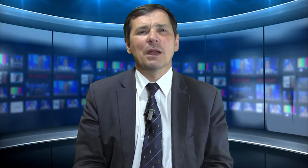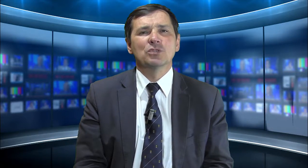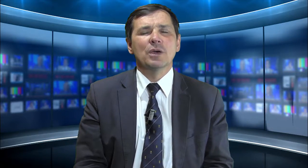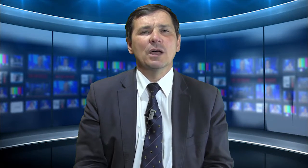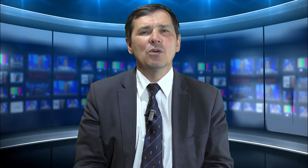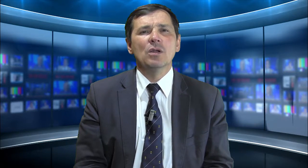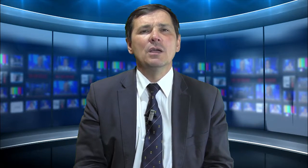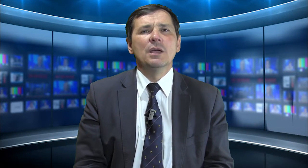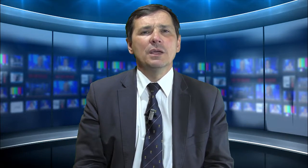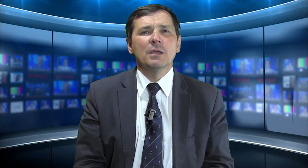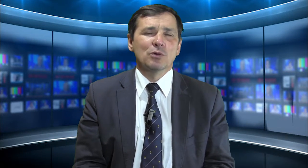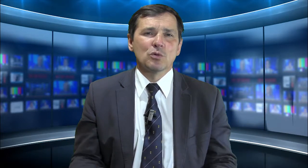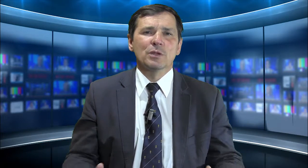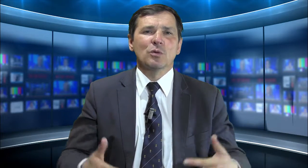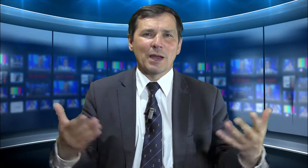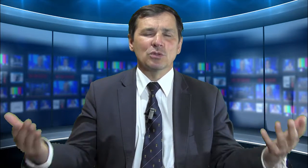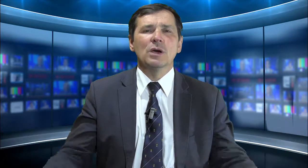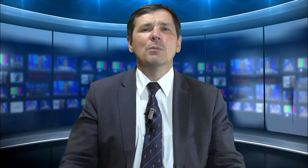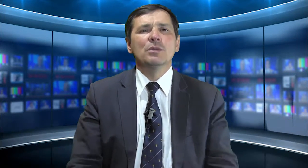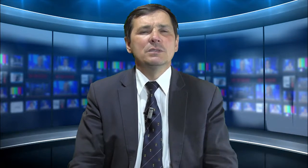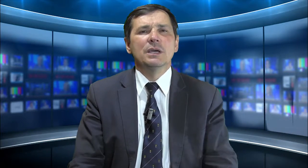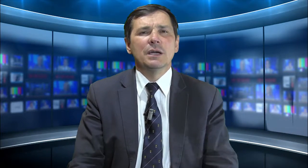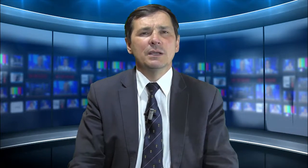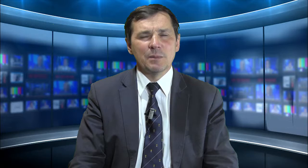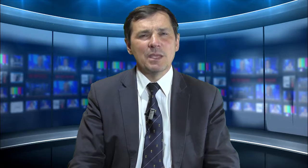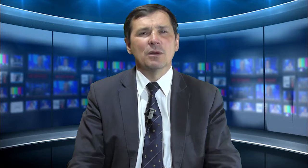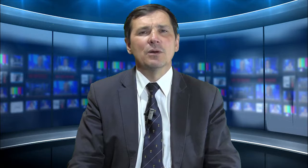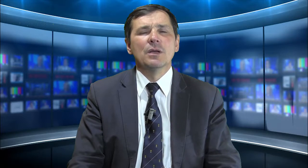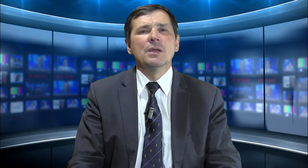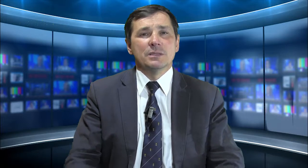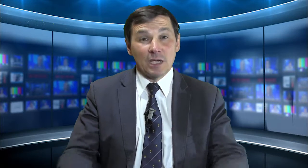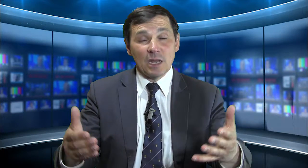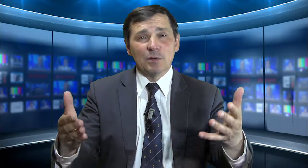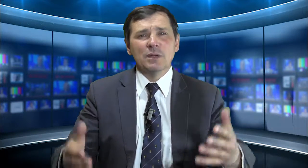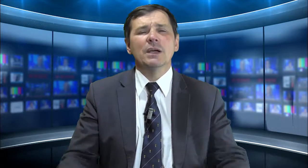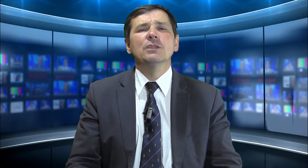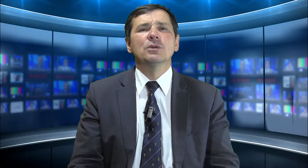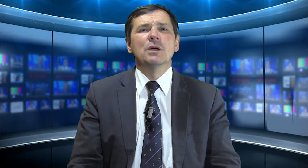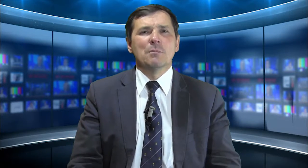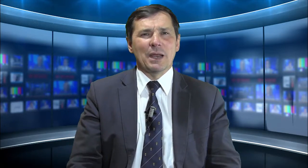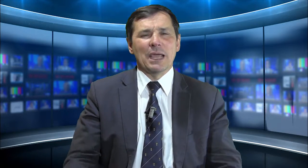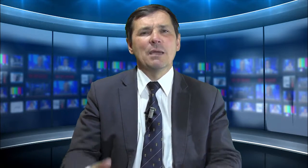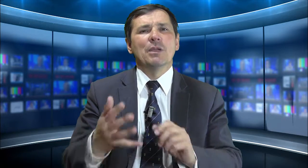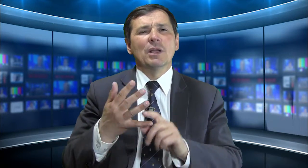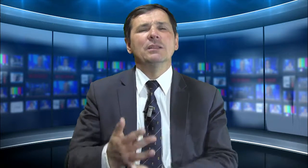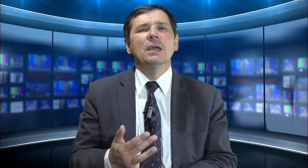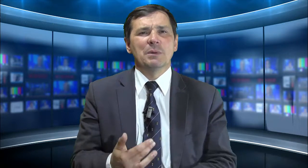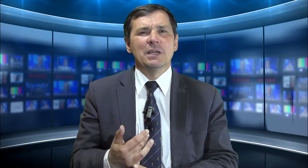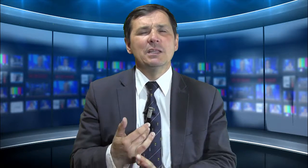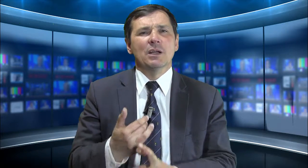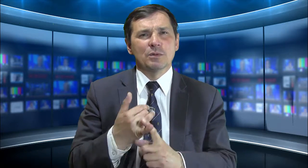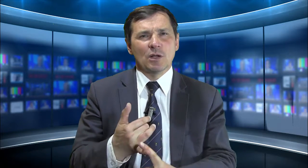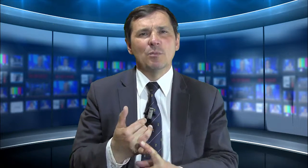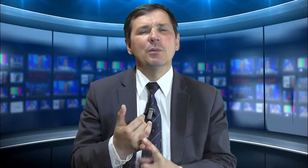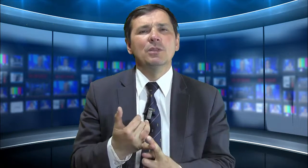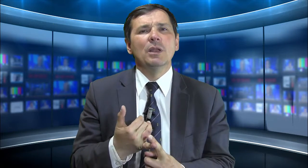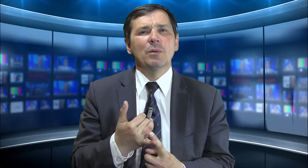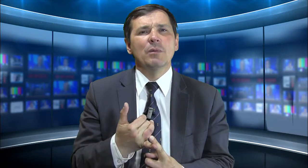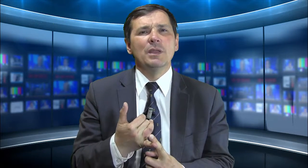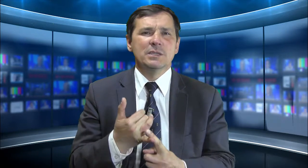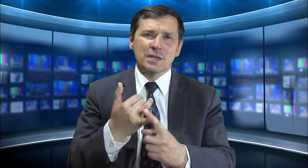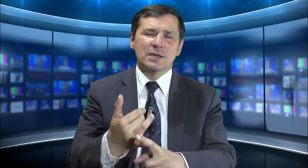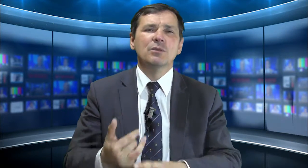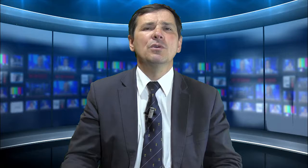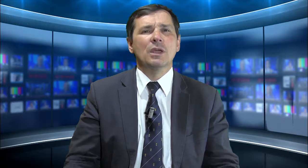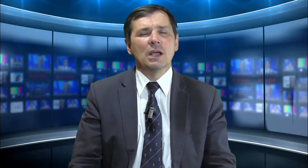hospital para la ciudad de Angol y, por supuesto, para toda la provincia de Malleco. Seguiremos trabajando para que haya mayor cantidad de especialistas, como se ha comprometido